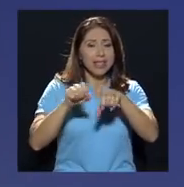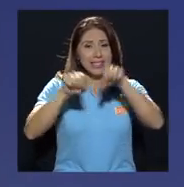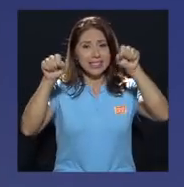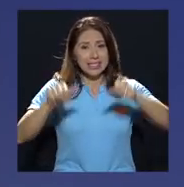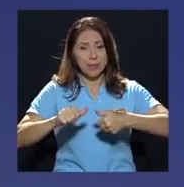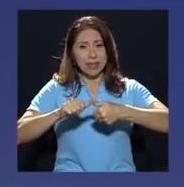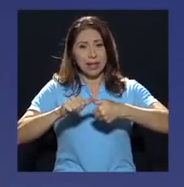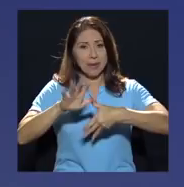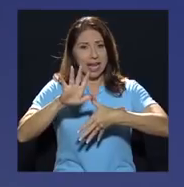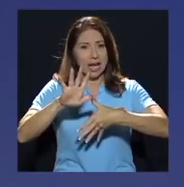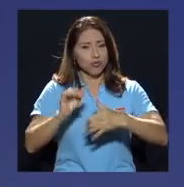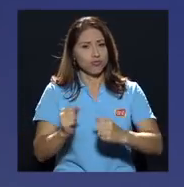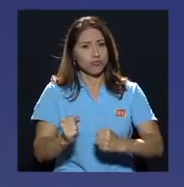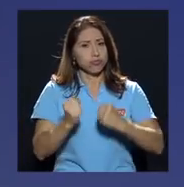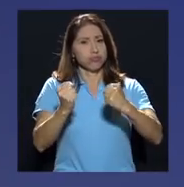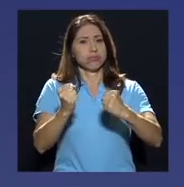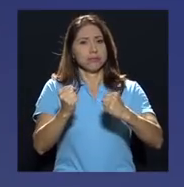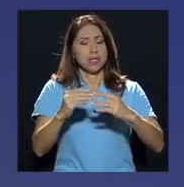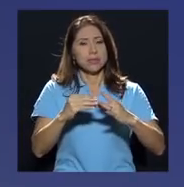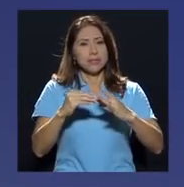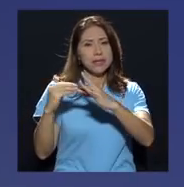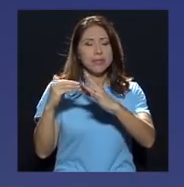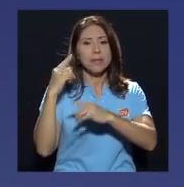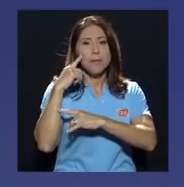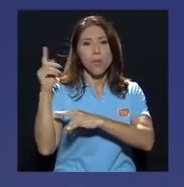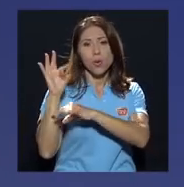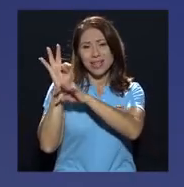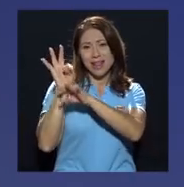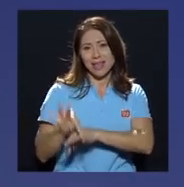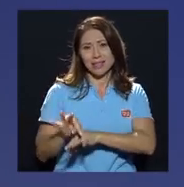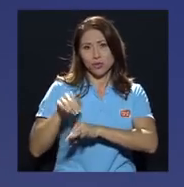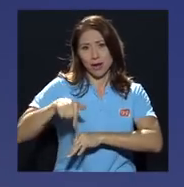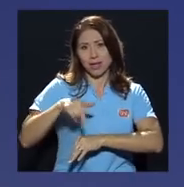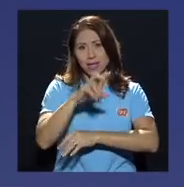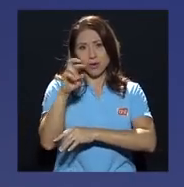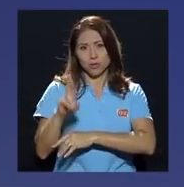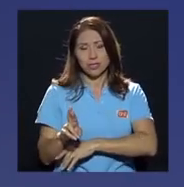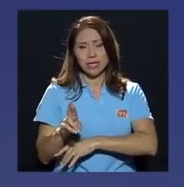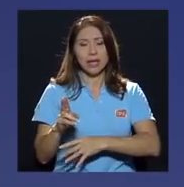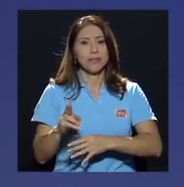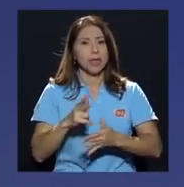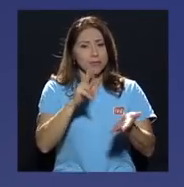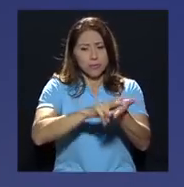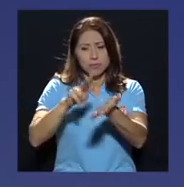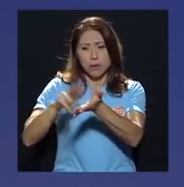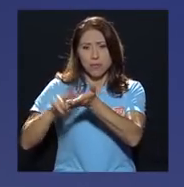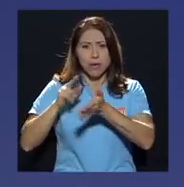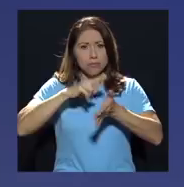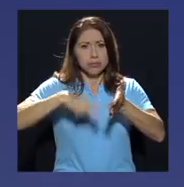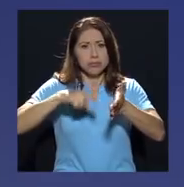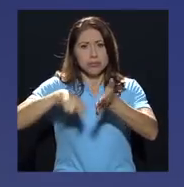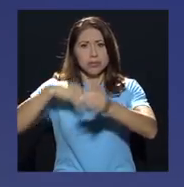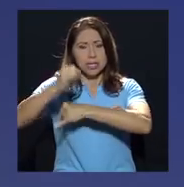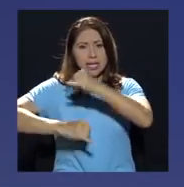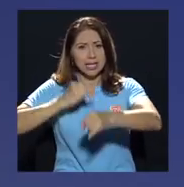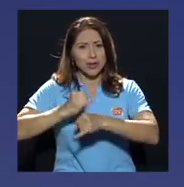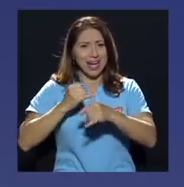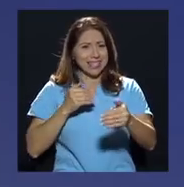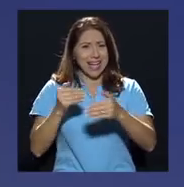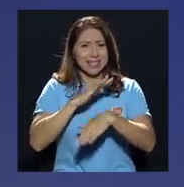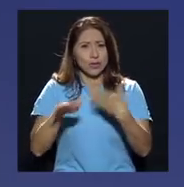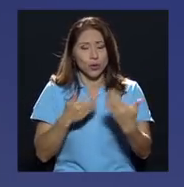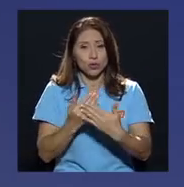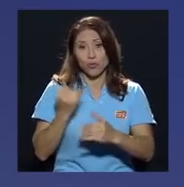mucho tiempo el sistema interamericano ha sido sólido sobre todo por la tradición que ha tenido nuestro país ratifica a todos los instrumentos internacionales